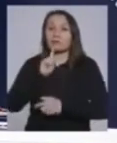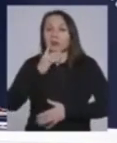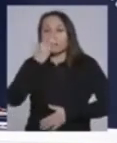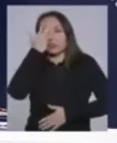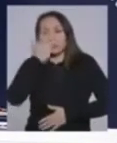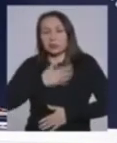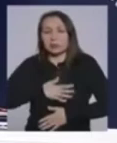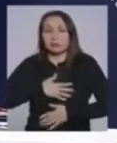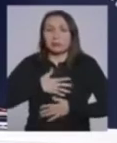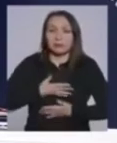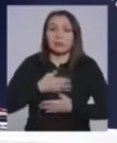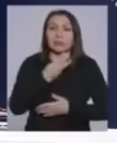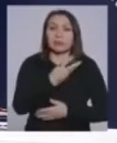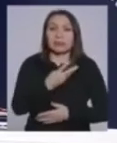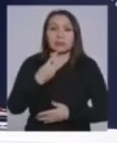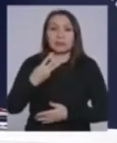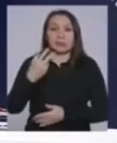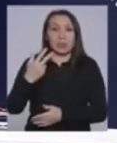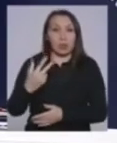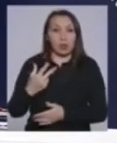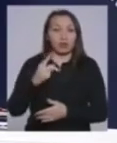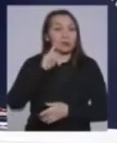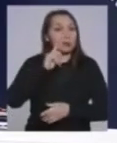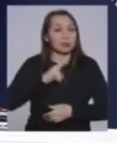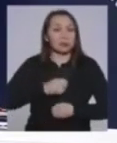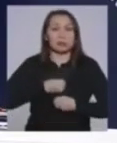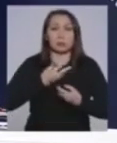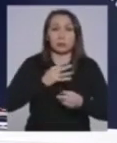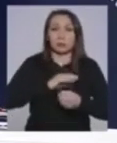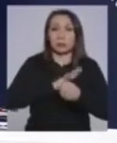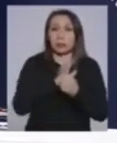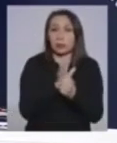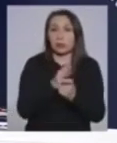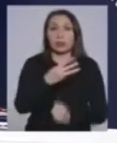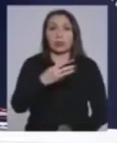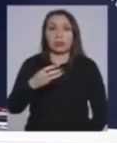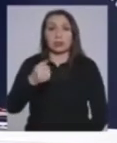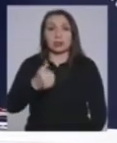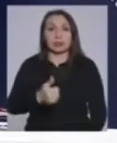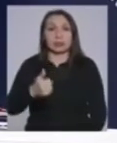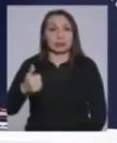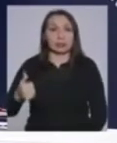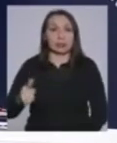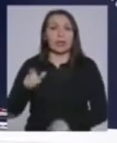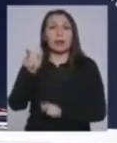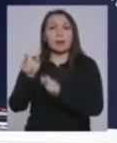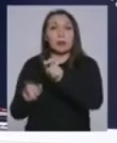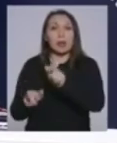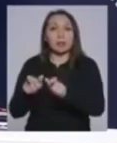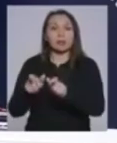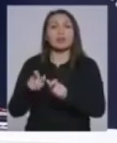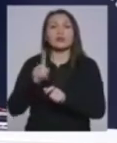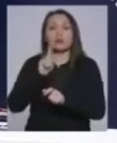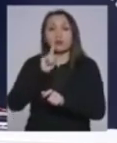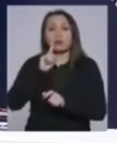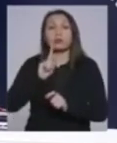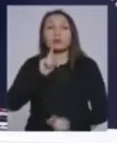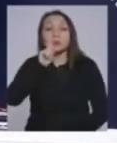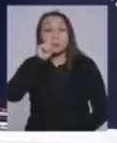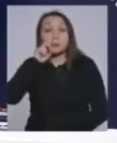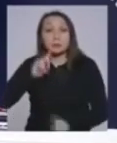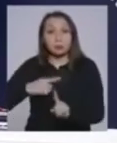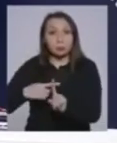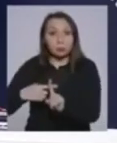síntomas, 338 son asintomáticos y 366 personas que tienen PCR